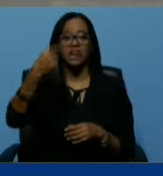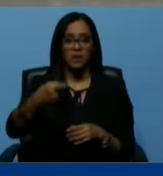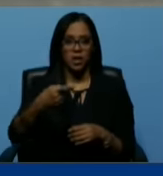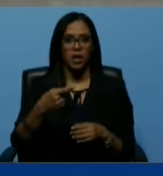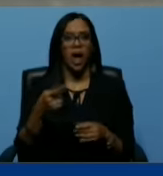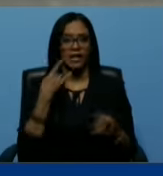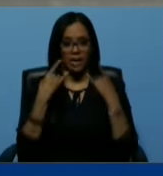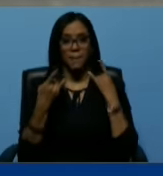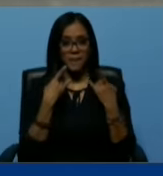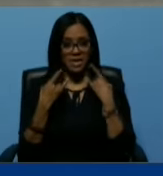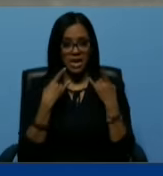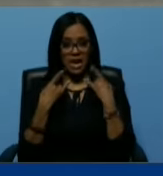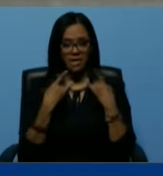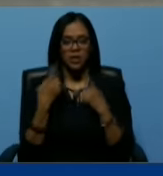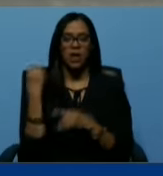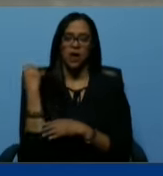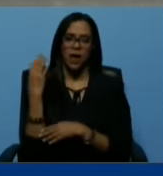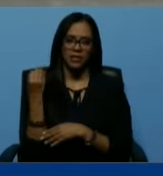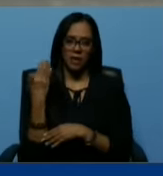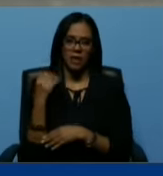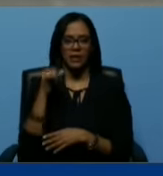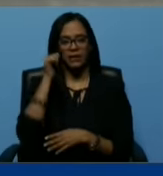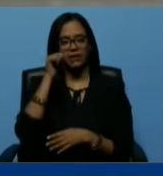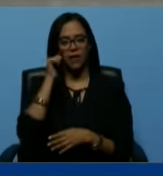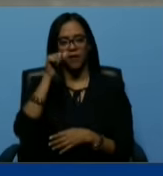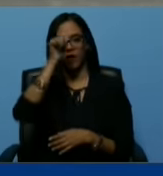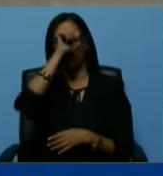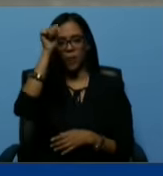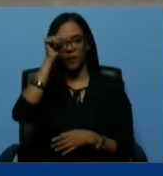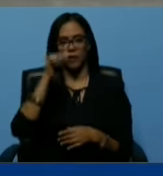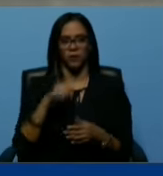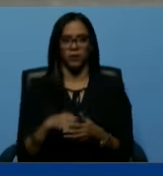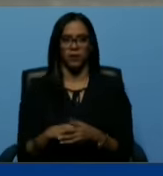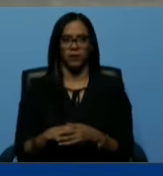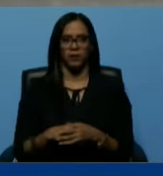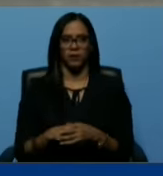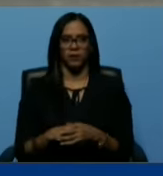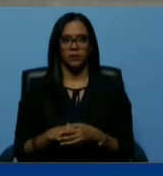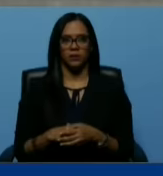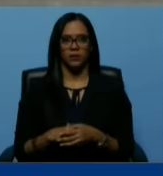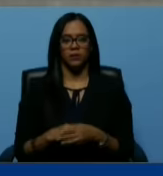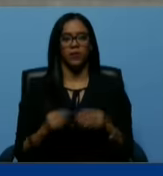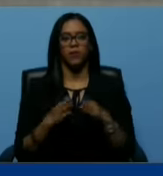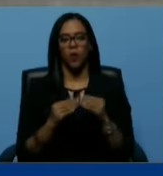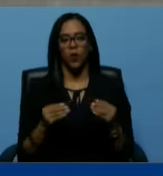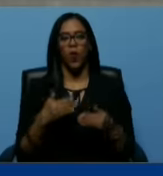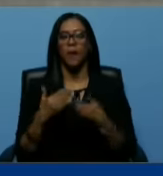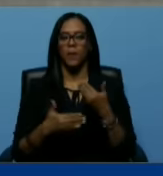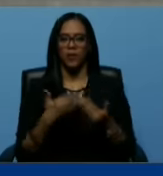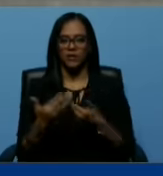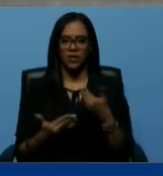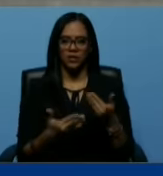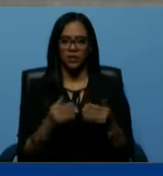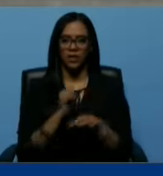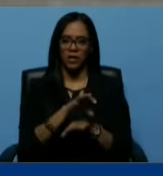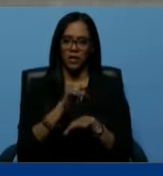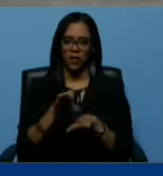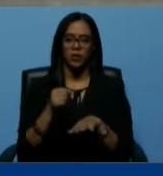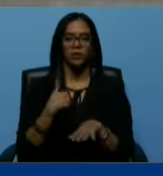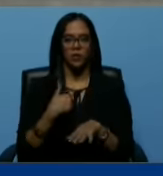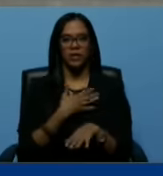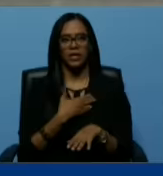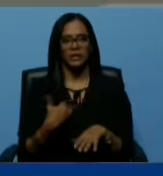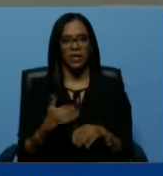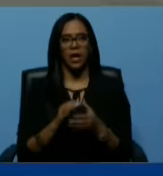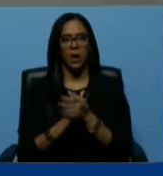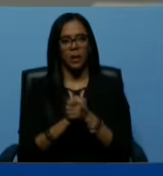ponernos las pilas, las asambleas, este sábado, domingo, todo el proceso de distribución. Yo quisiera que el